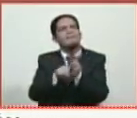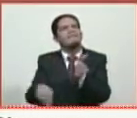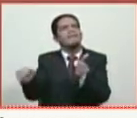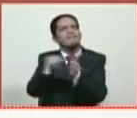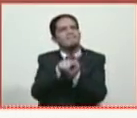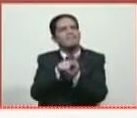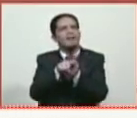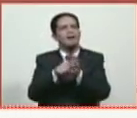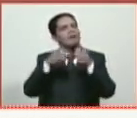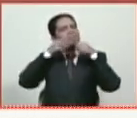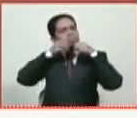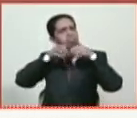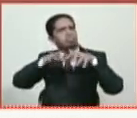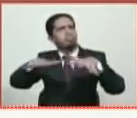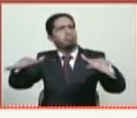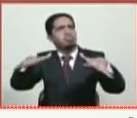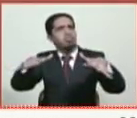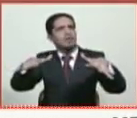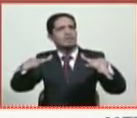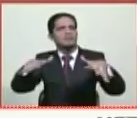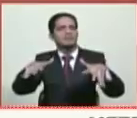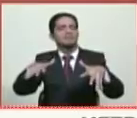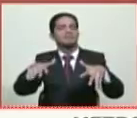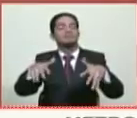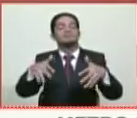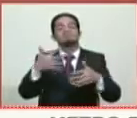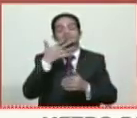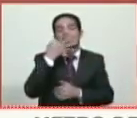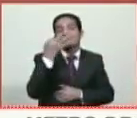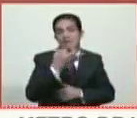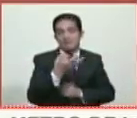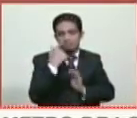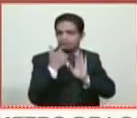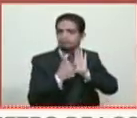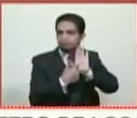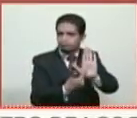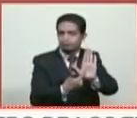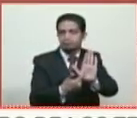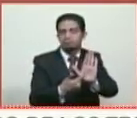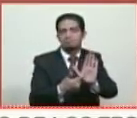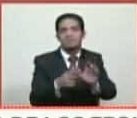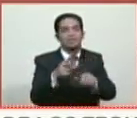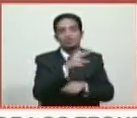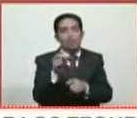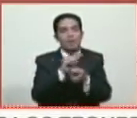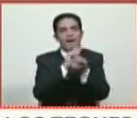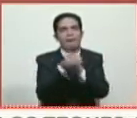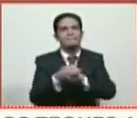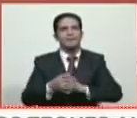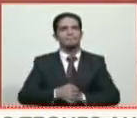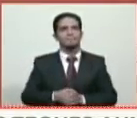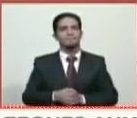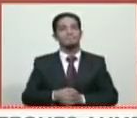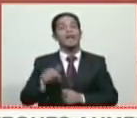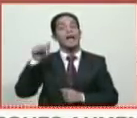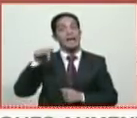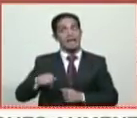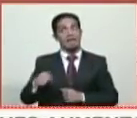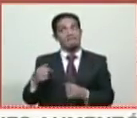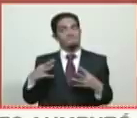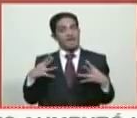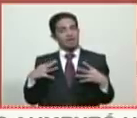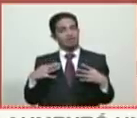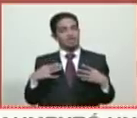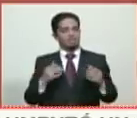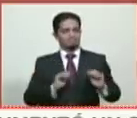para tratar de convertirlas en verdad, la realidad es una y es incontrovertible. En estas vacaciones, entre el